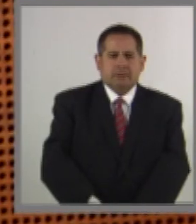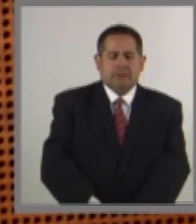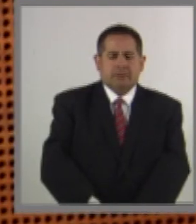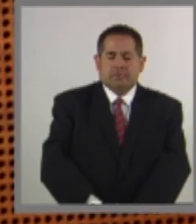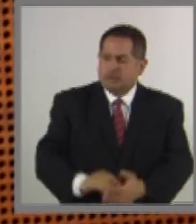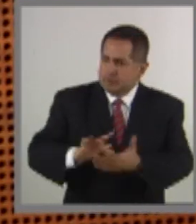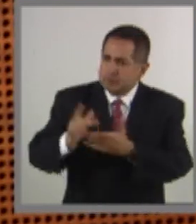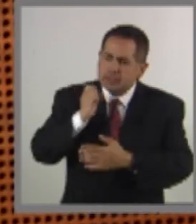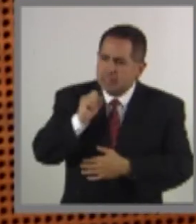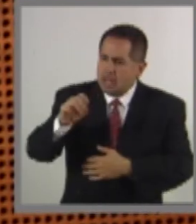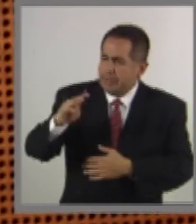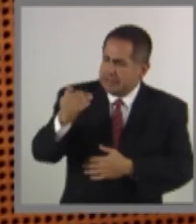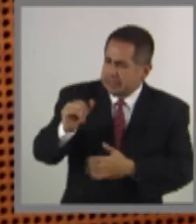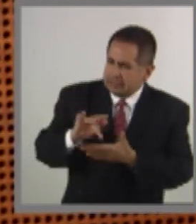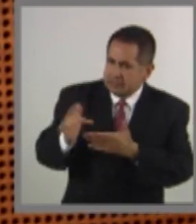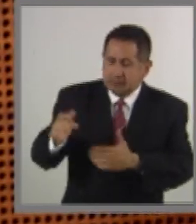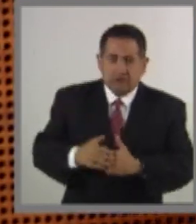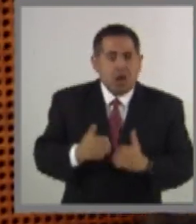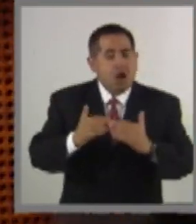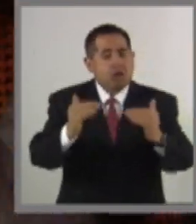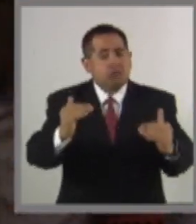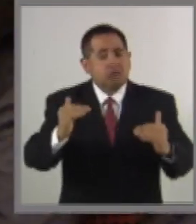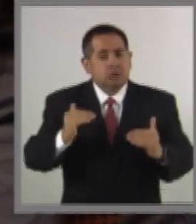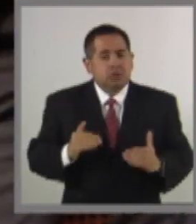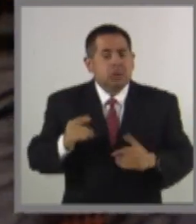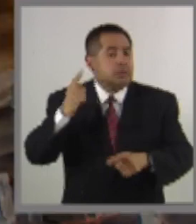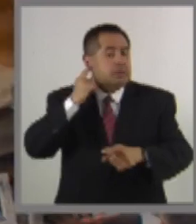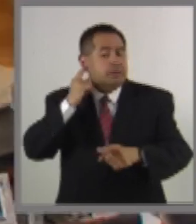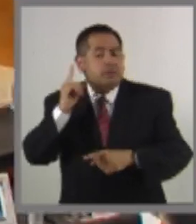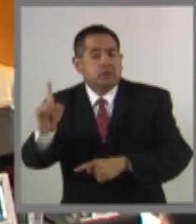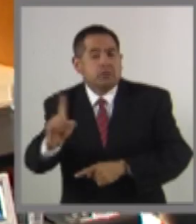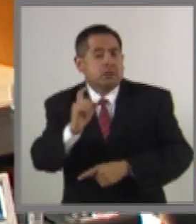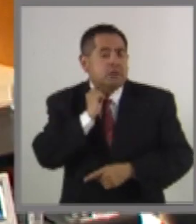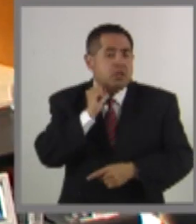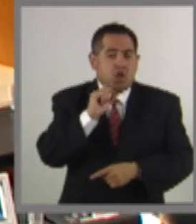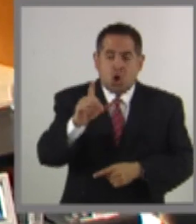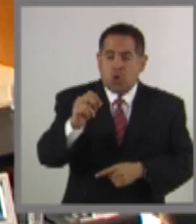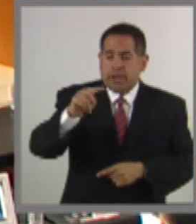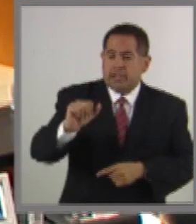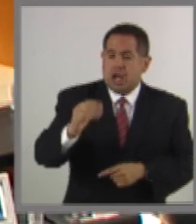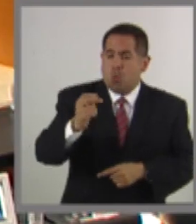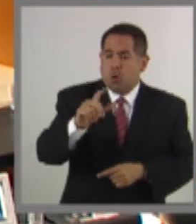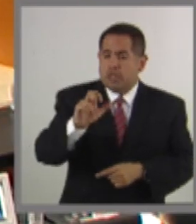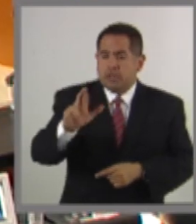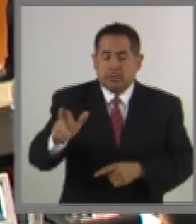Muchas gracias, senador Mayans. Tiene el sonido en el escaño de la senadora Lorena Cuellar.